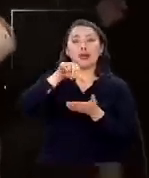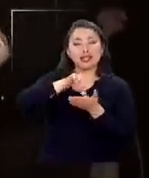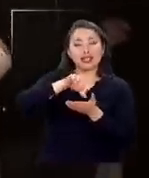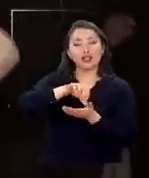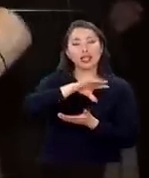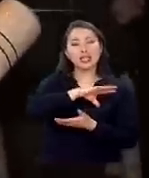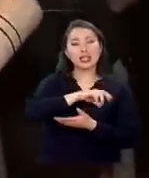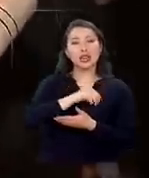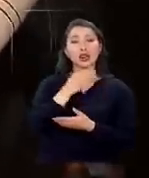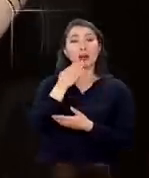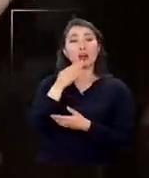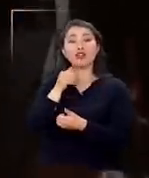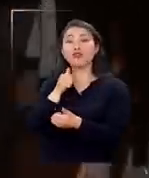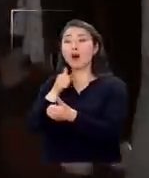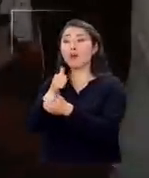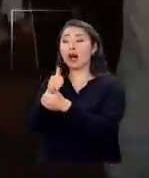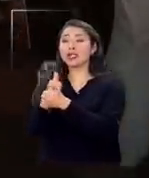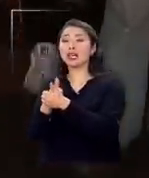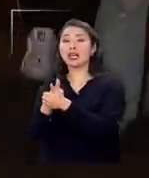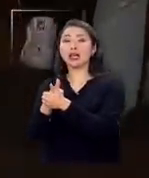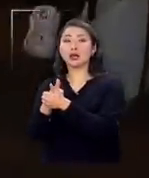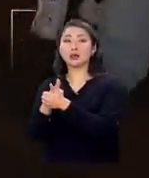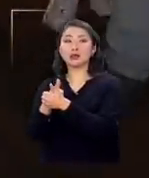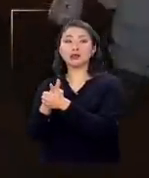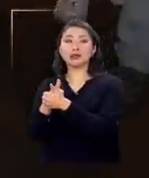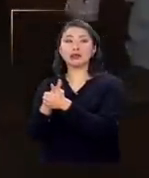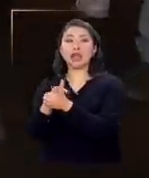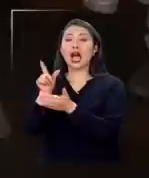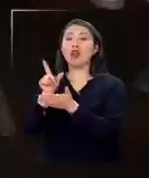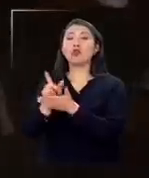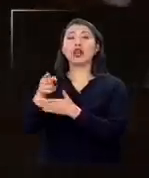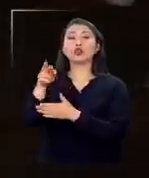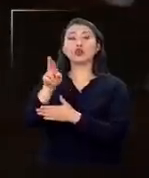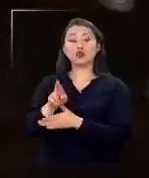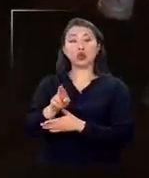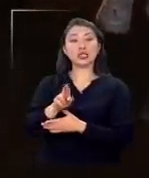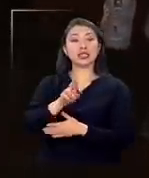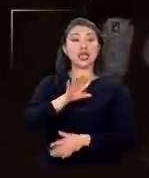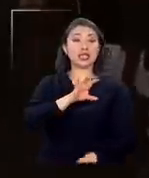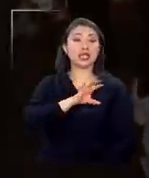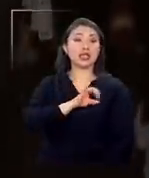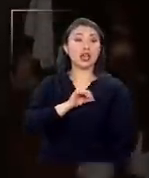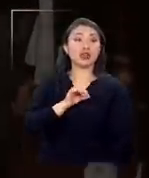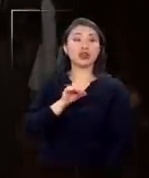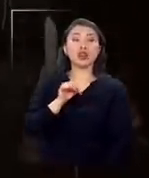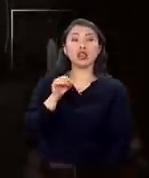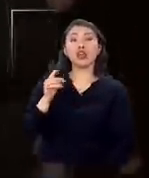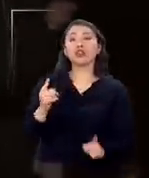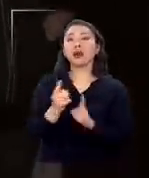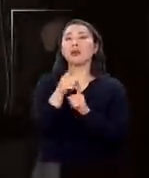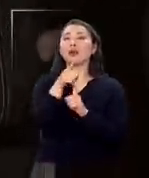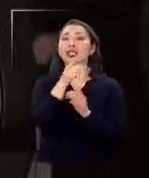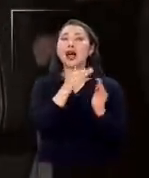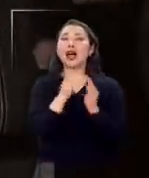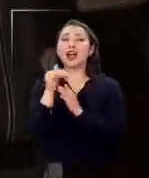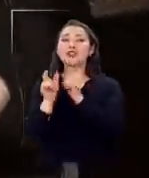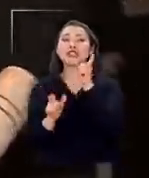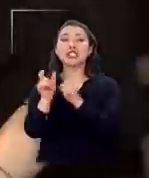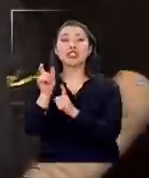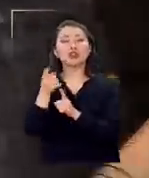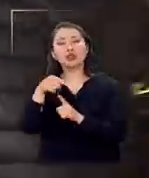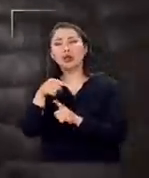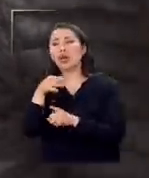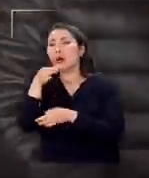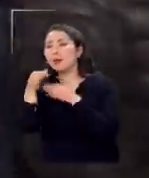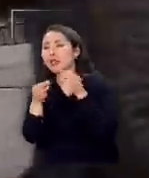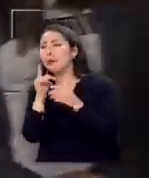Santiago. También nos vamos a acercar a la parte de zona sur de la región metropolitana y nos encontramos con estos vecinos que estaban acá. Les